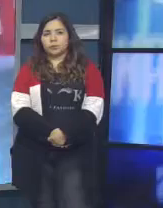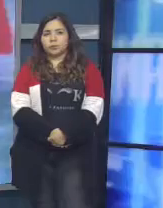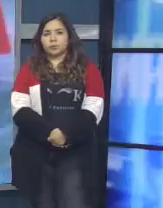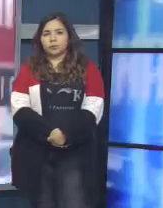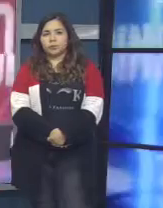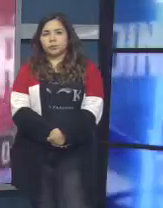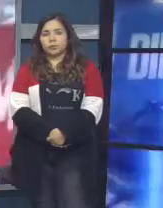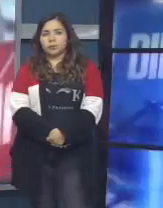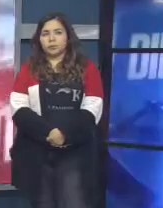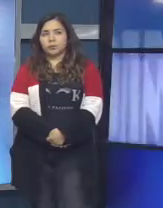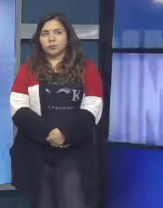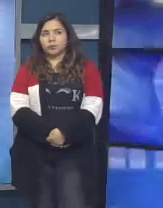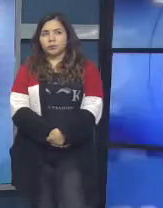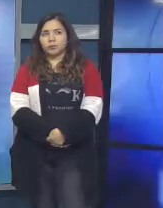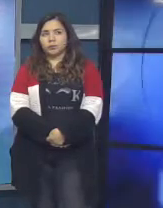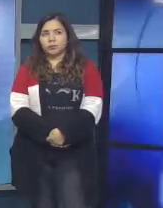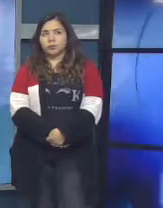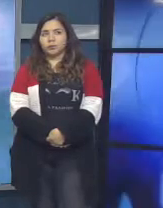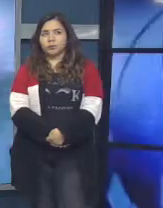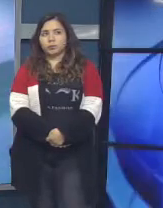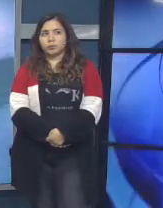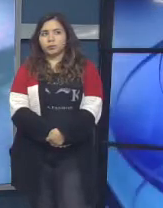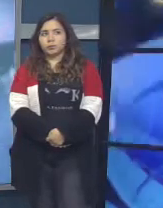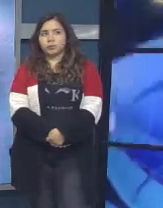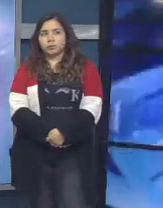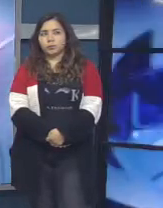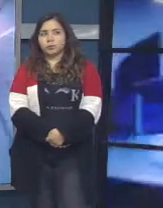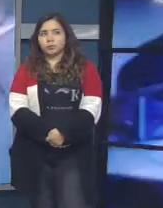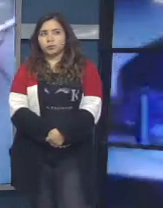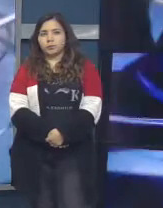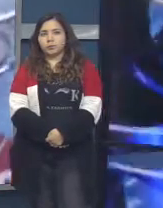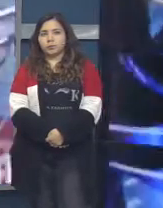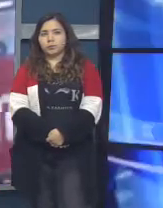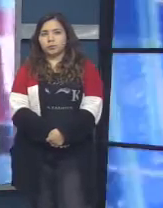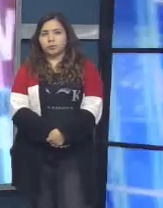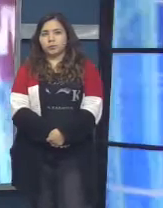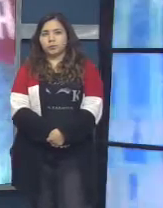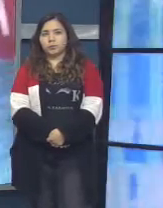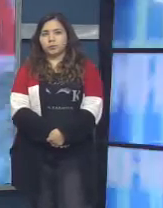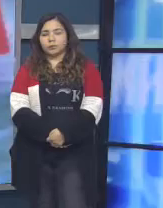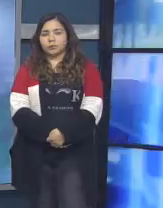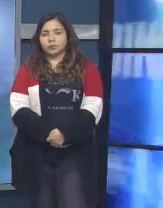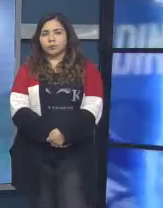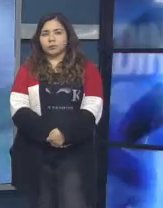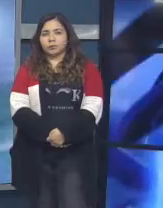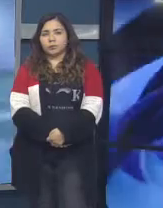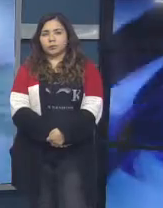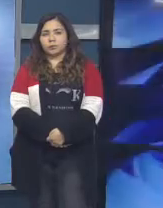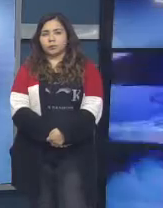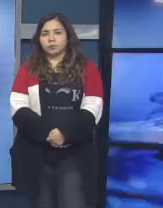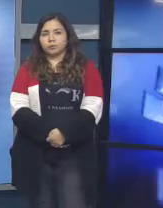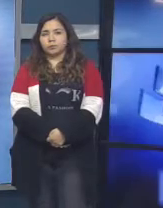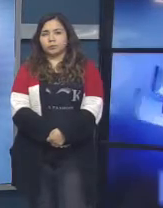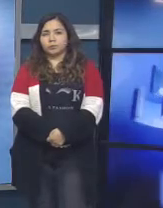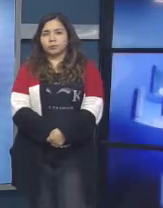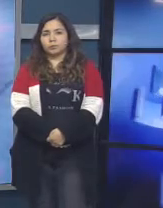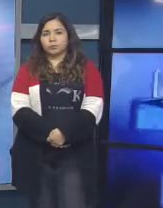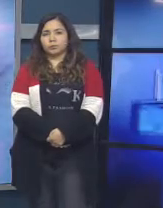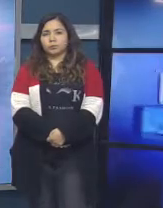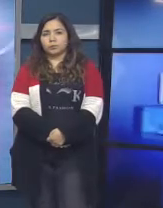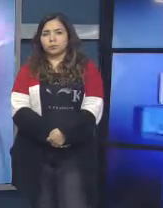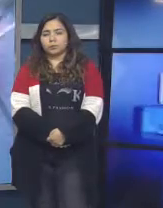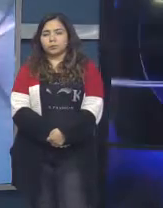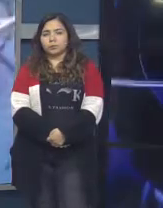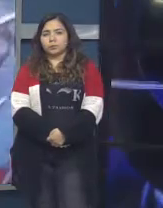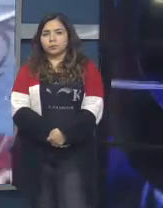montaña y todo lo demás. La agencia de viaje, el sector, este pequeño fragmento del sector del